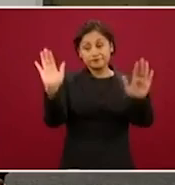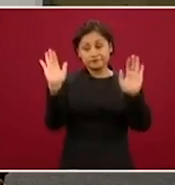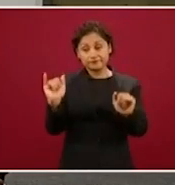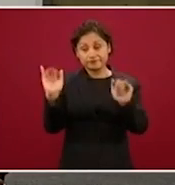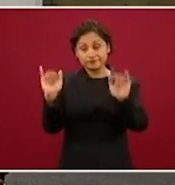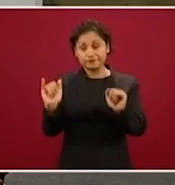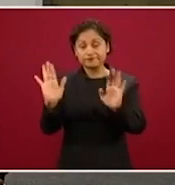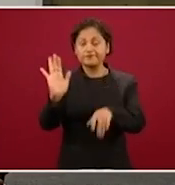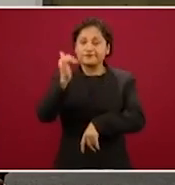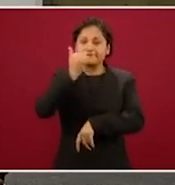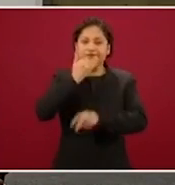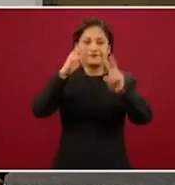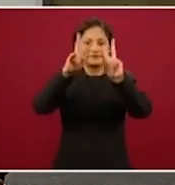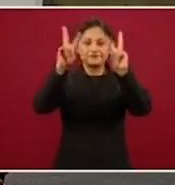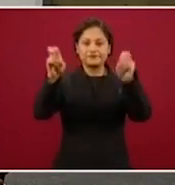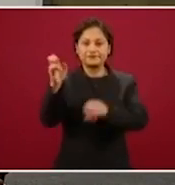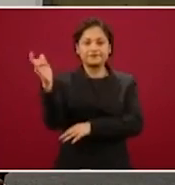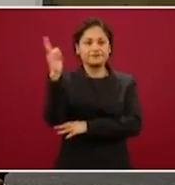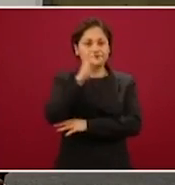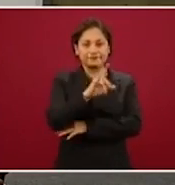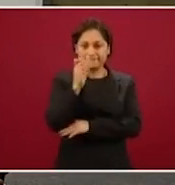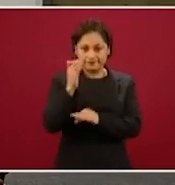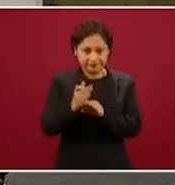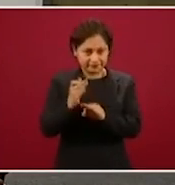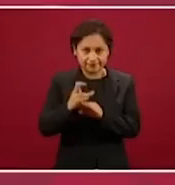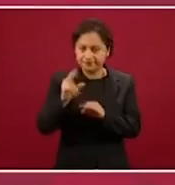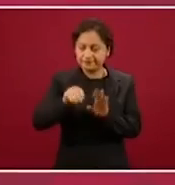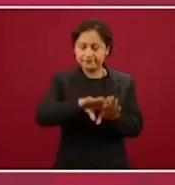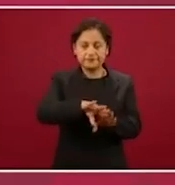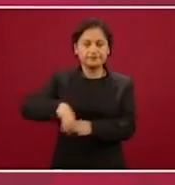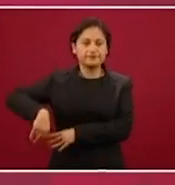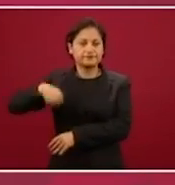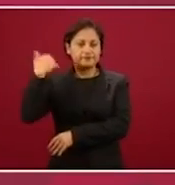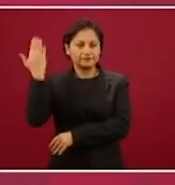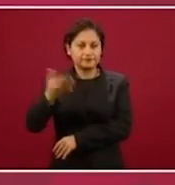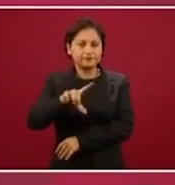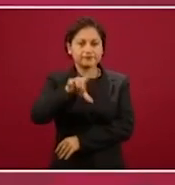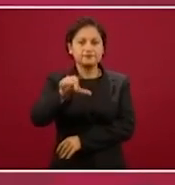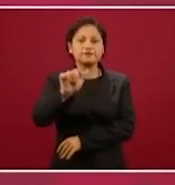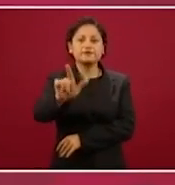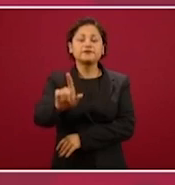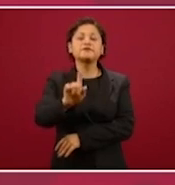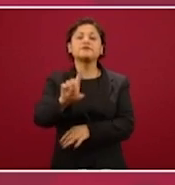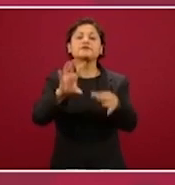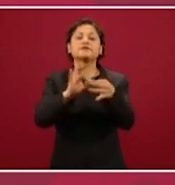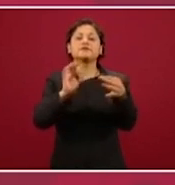Pero después del lunes vamos a hablar del tema. Bueno,